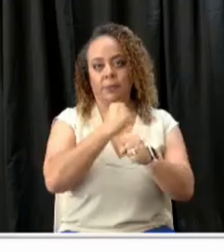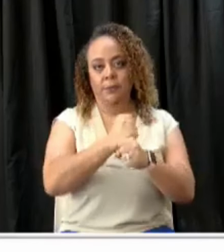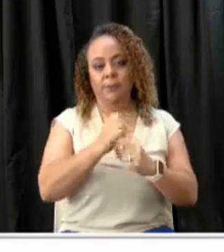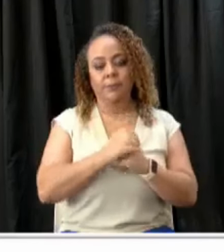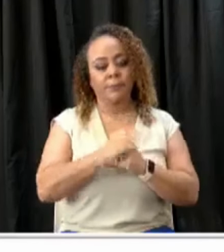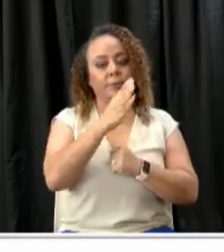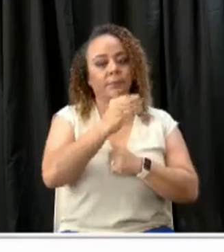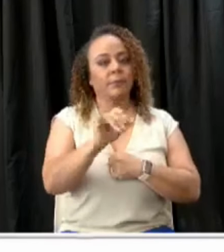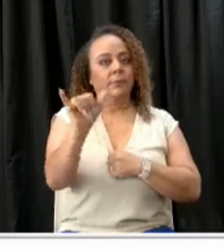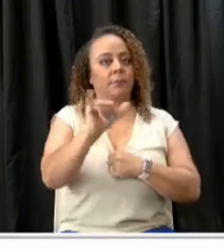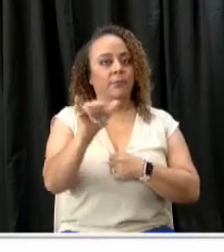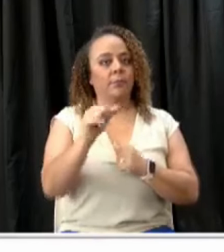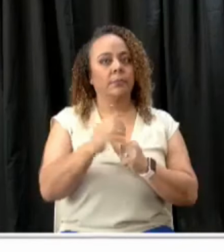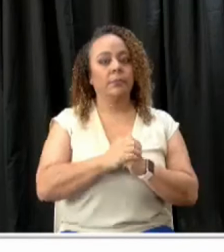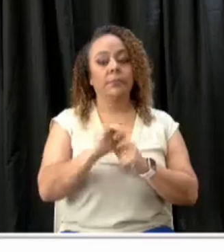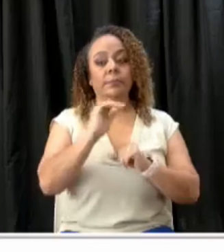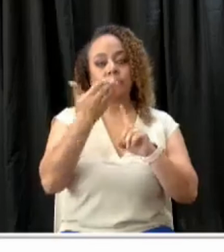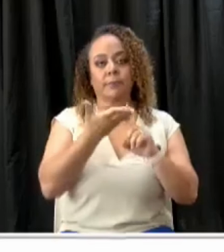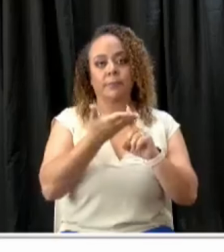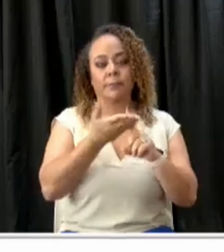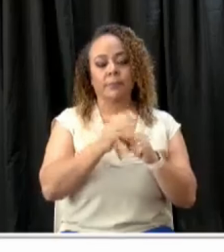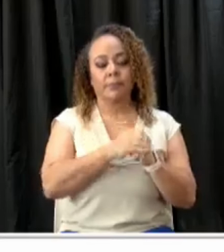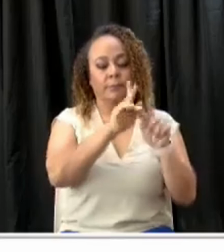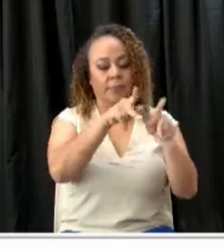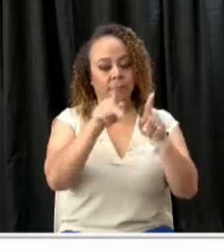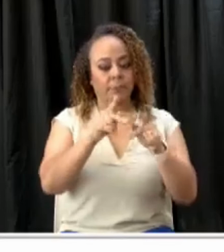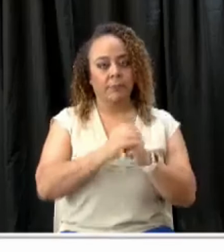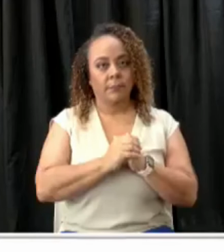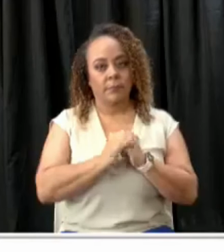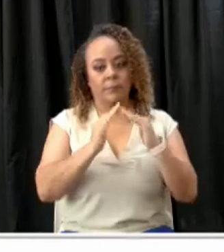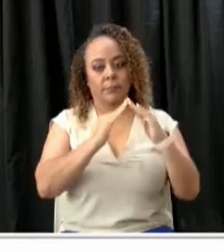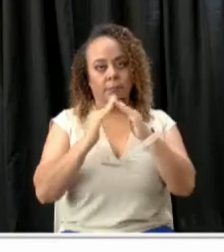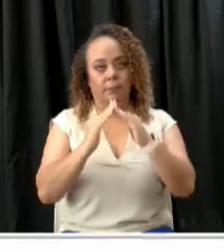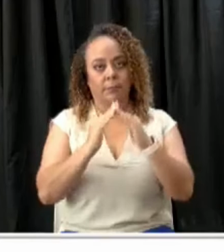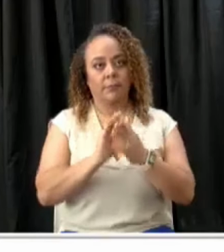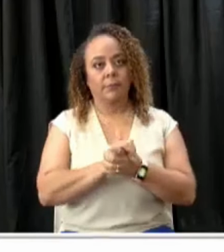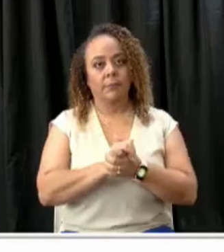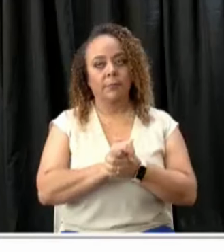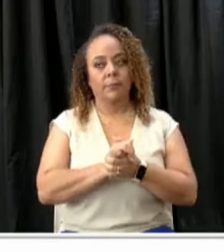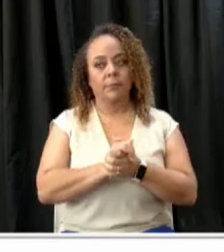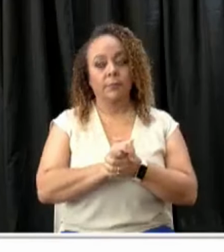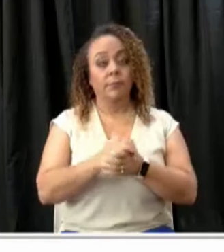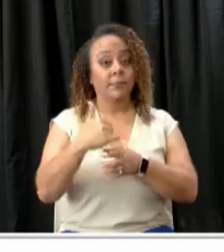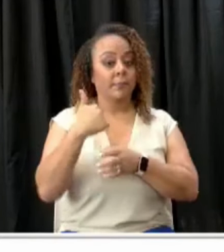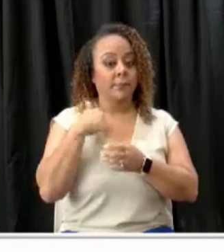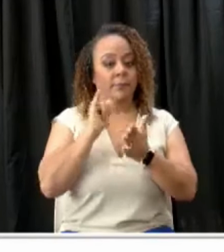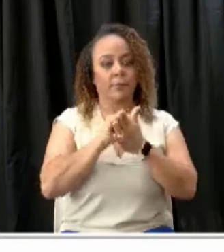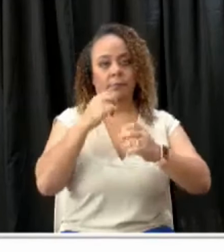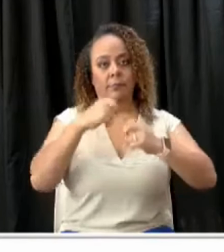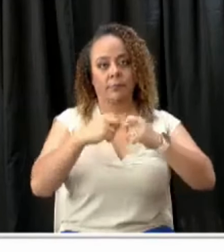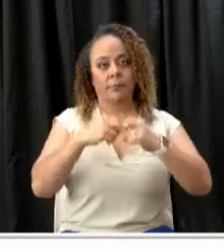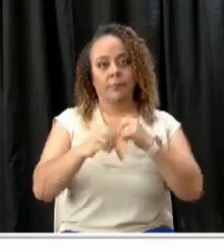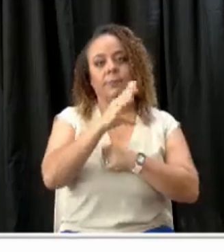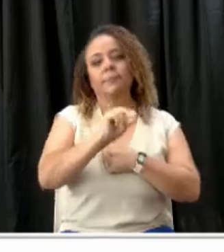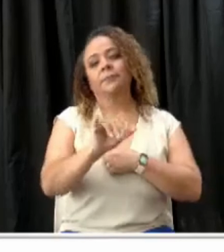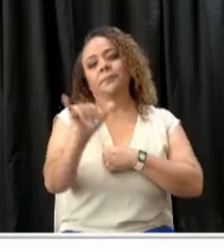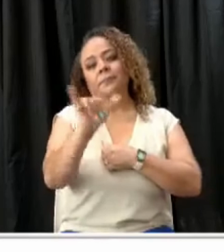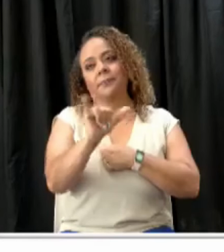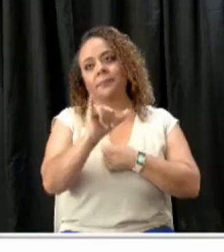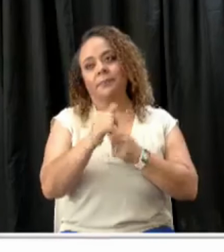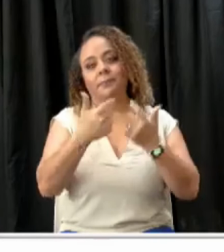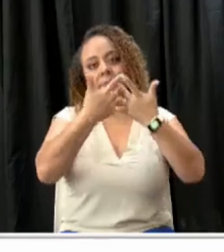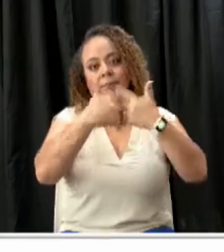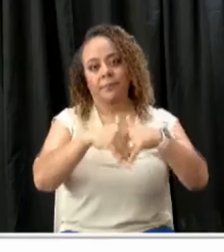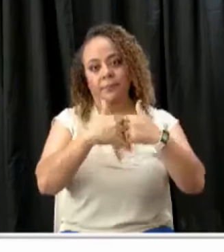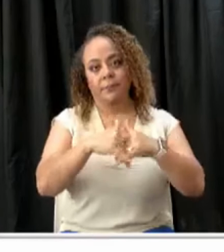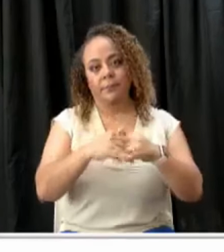trabajadores y también afecta a las poblaciones, a las comunidades donde se están presentando estos problemas y también a las